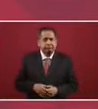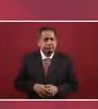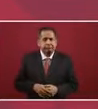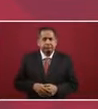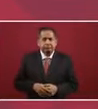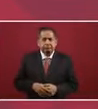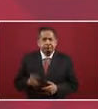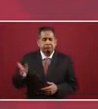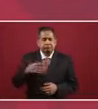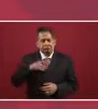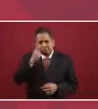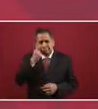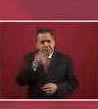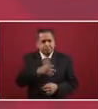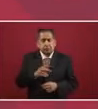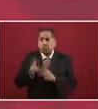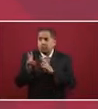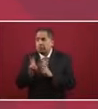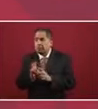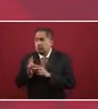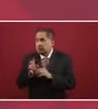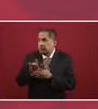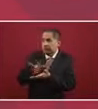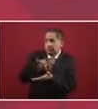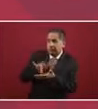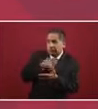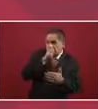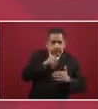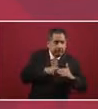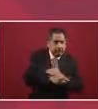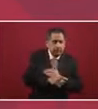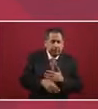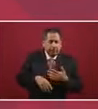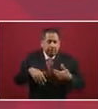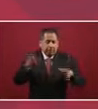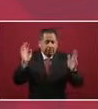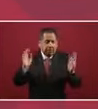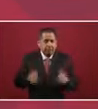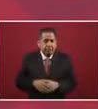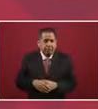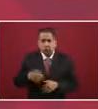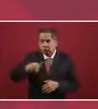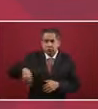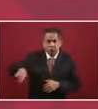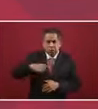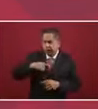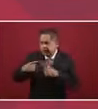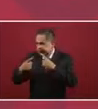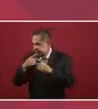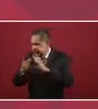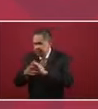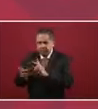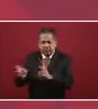no nos debe de importar, porque todo lo que decimos